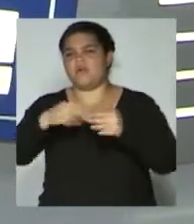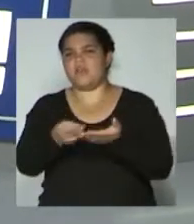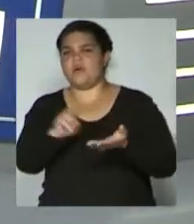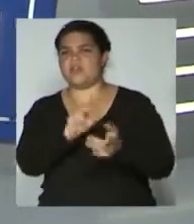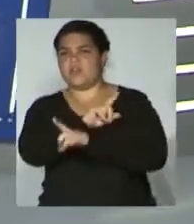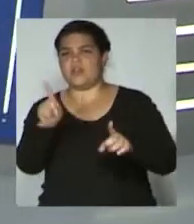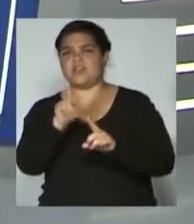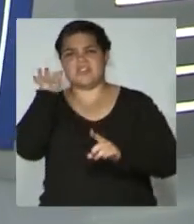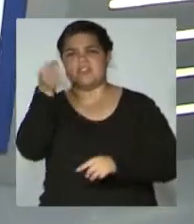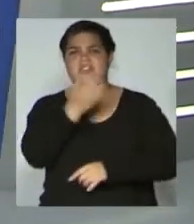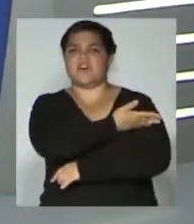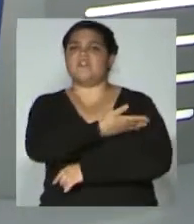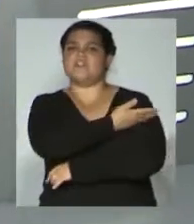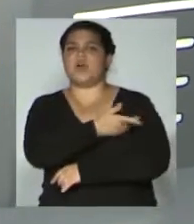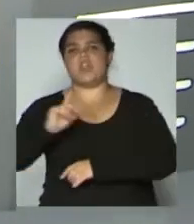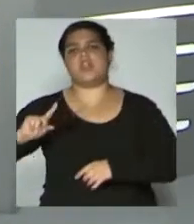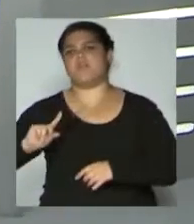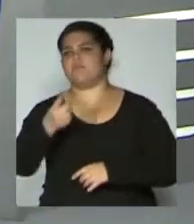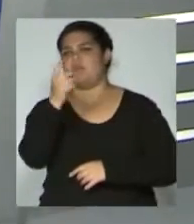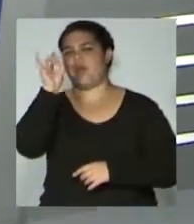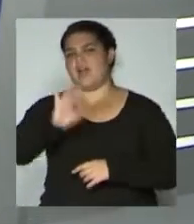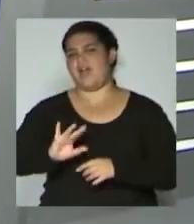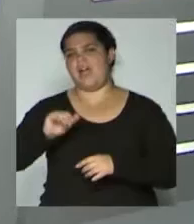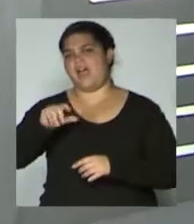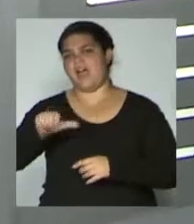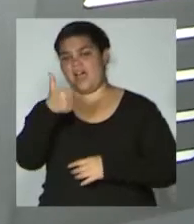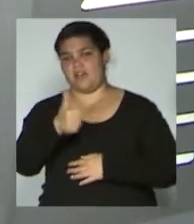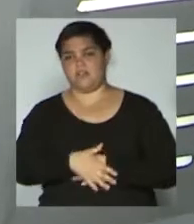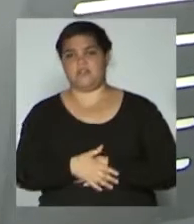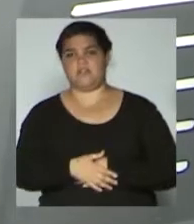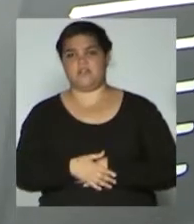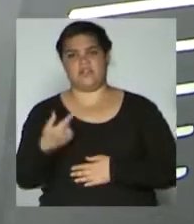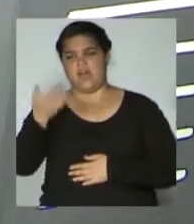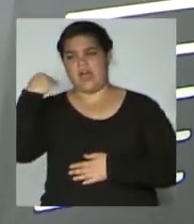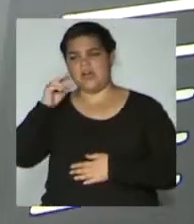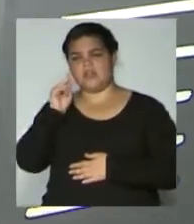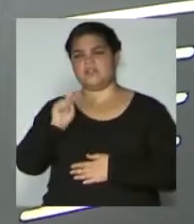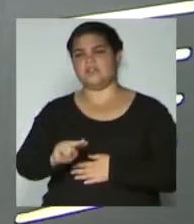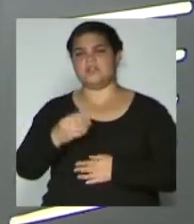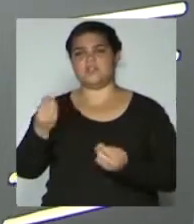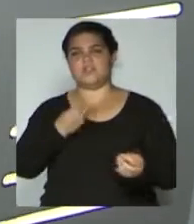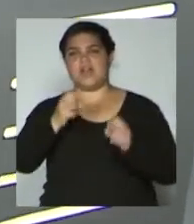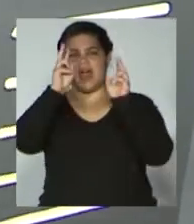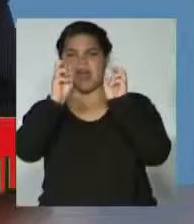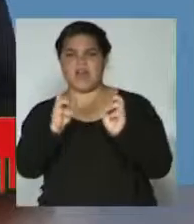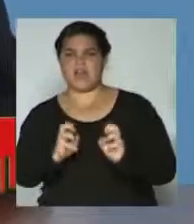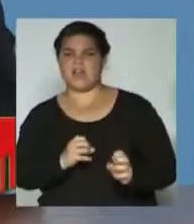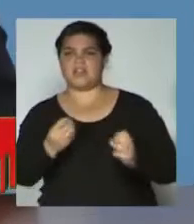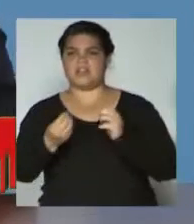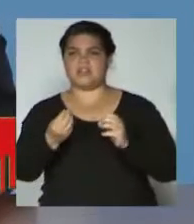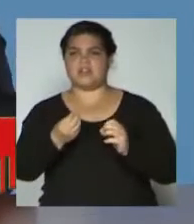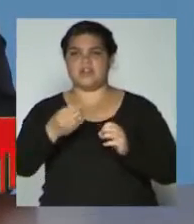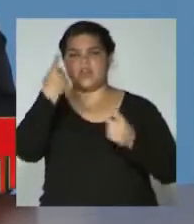en condiciones de ganar en primera vuelta y yo recién veía el programa, el análisis de las